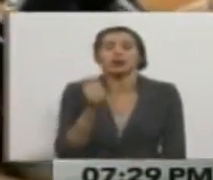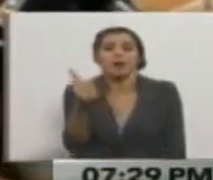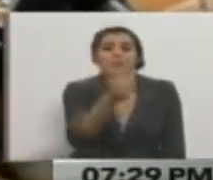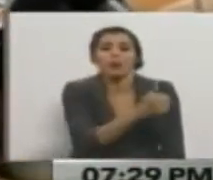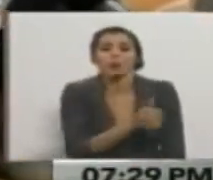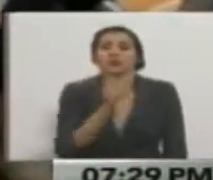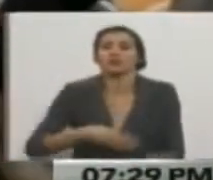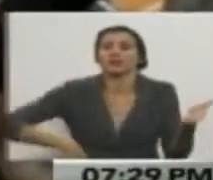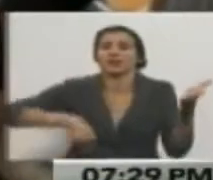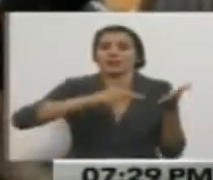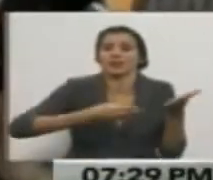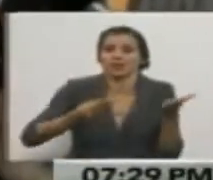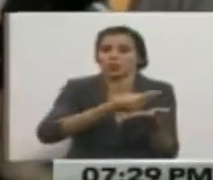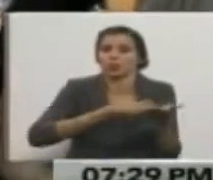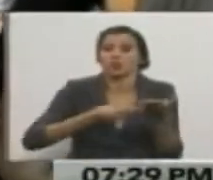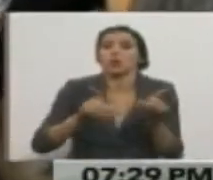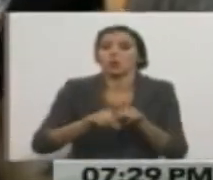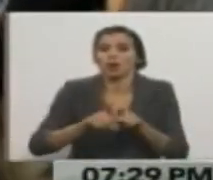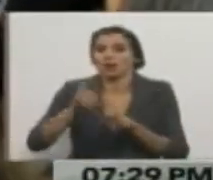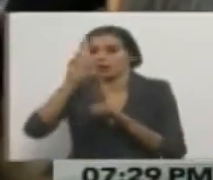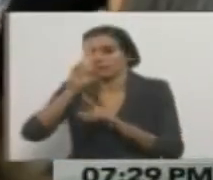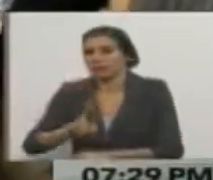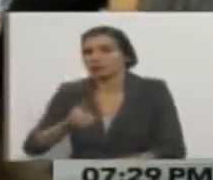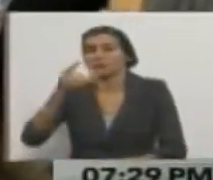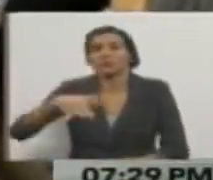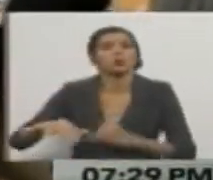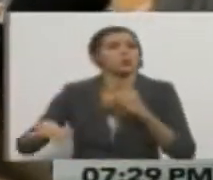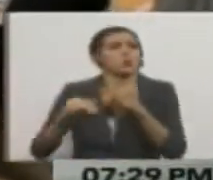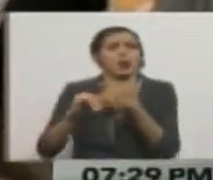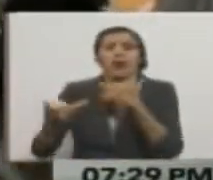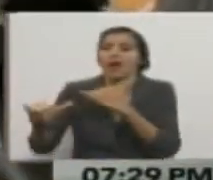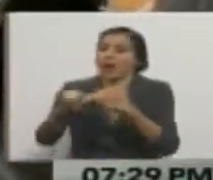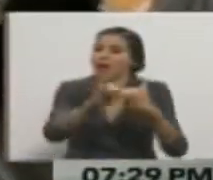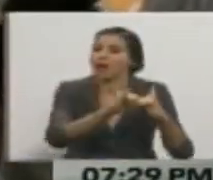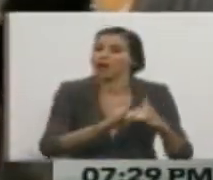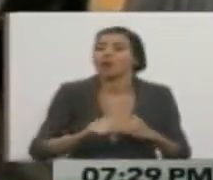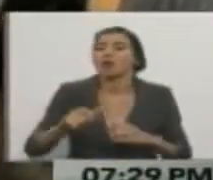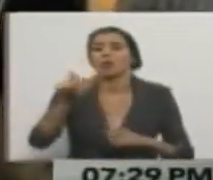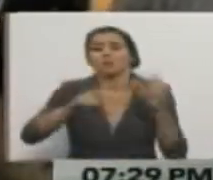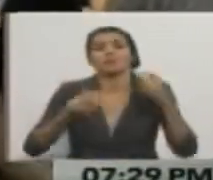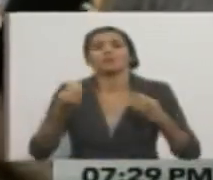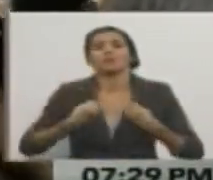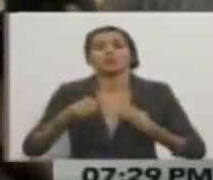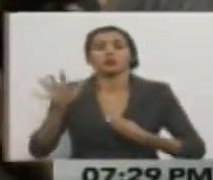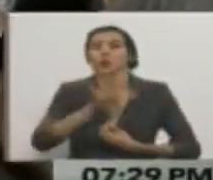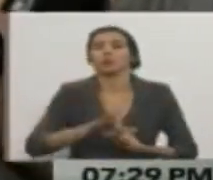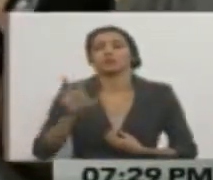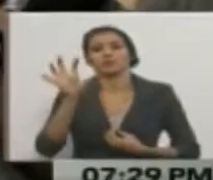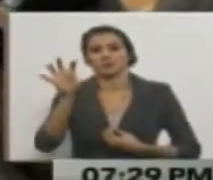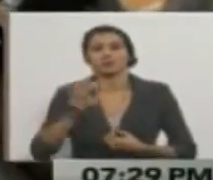país, se están respetando los derechos por igual de los habitantes de toda Venezuela.